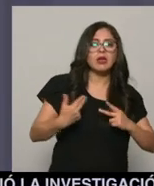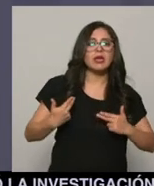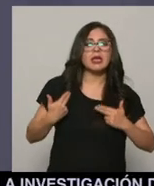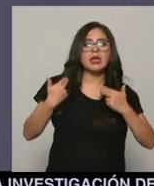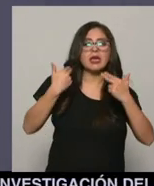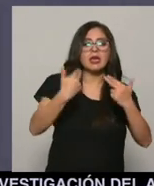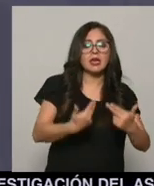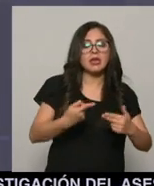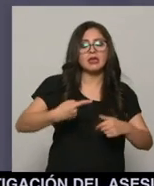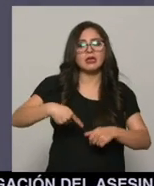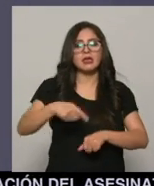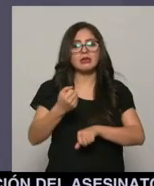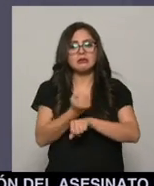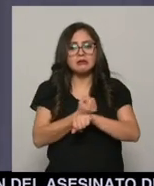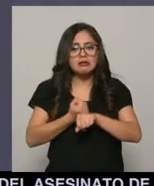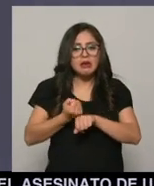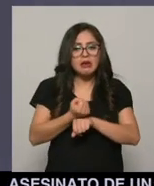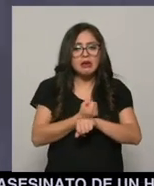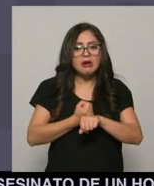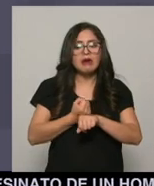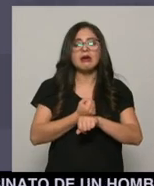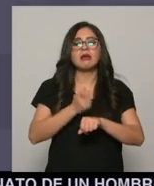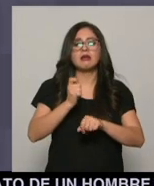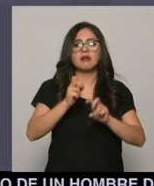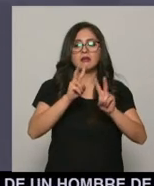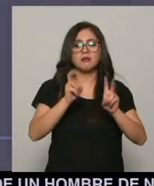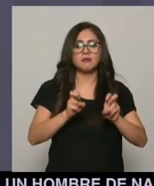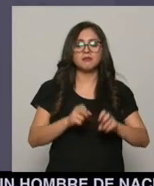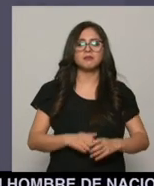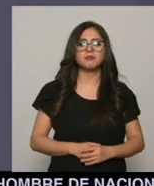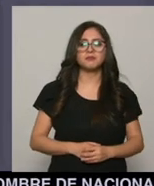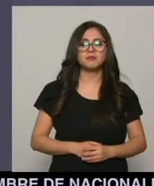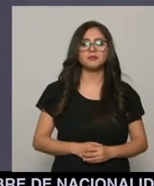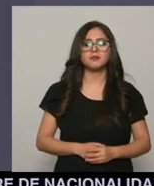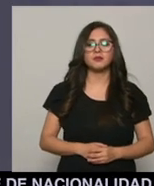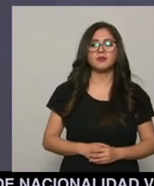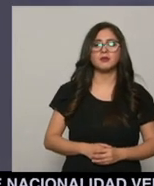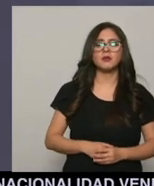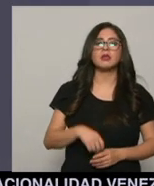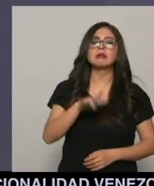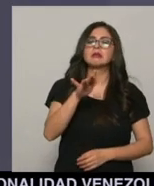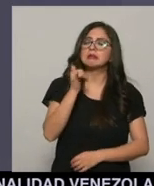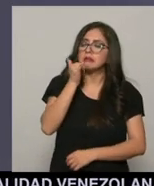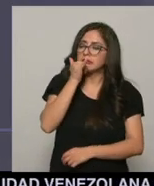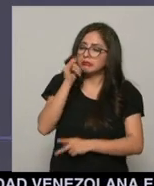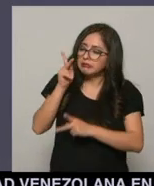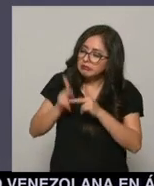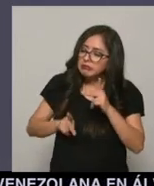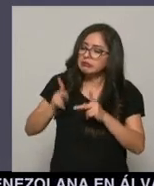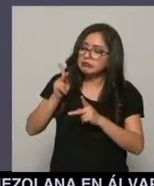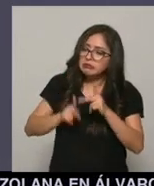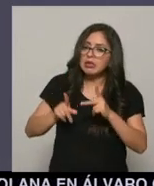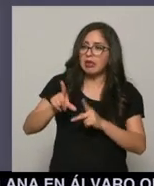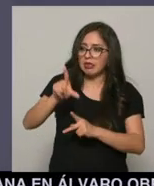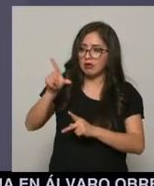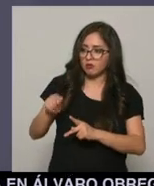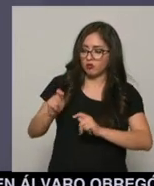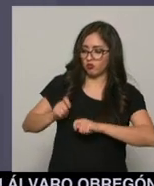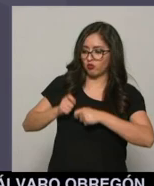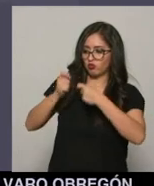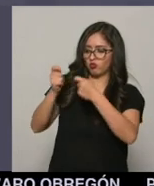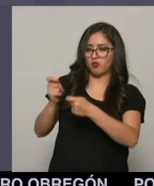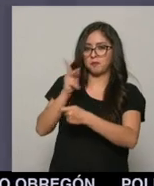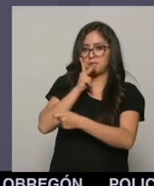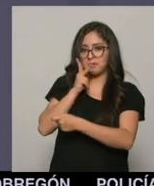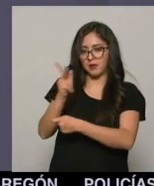herencia sangrienta. Va a costar trabajo revertir. Nada más, déjame hablar tantito. Déjame hablar y ahorita hablas.